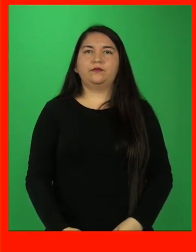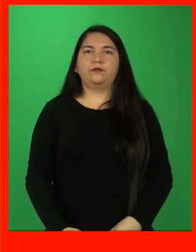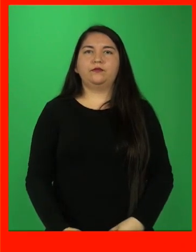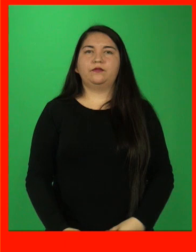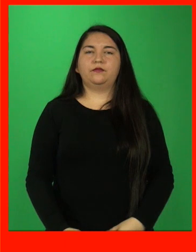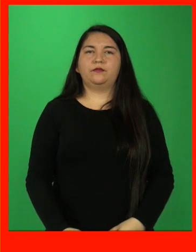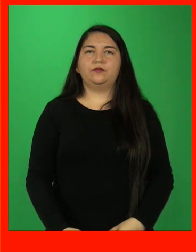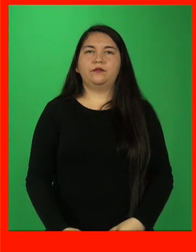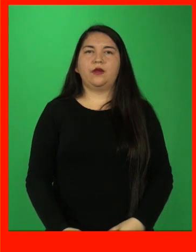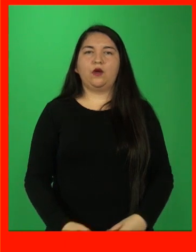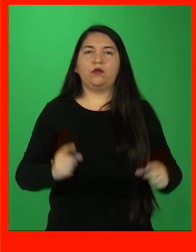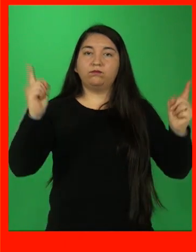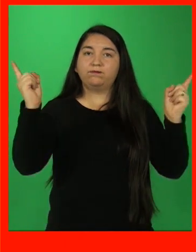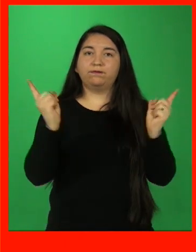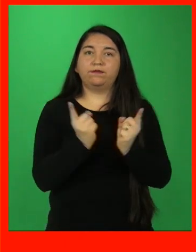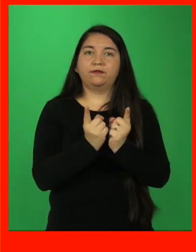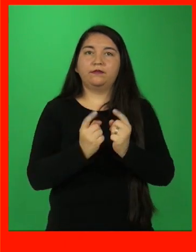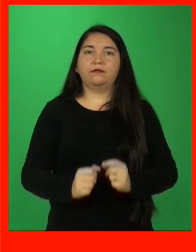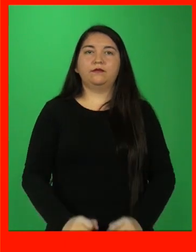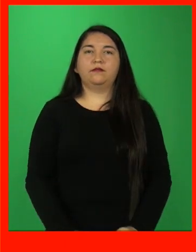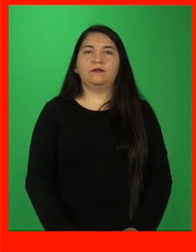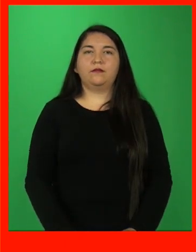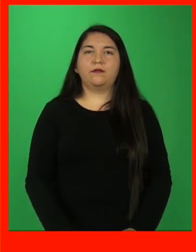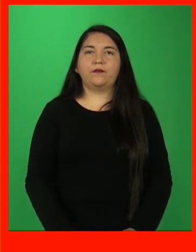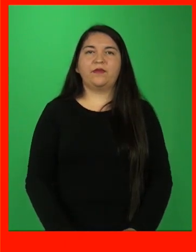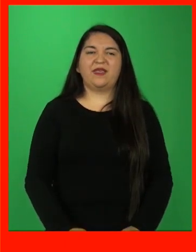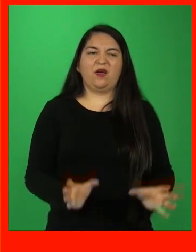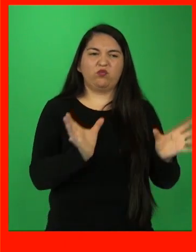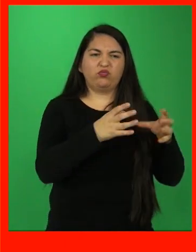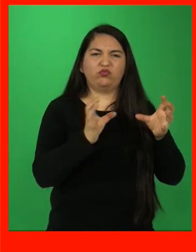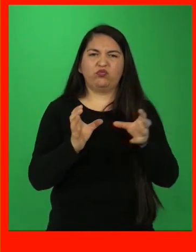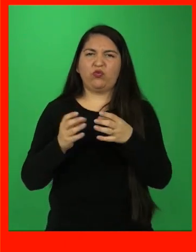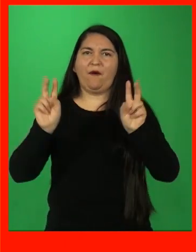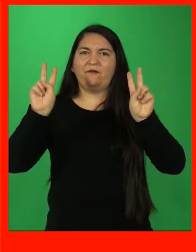Hagamos una síntesis. Biodiversidad.